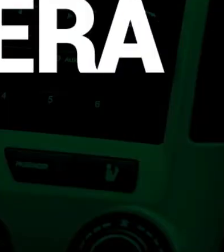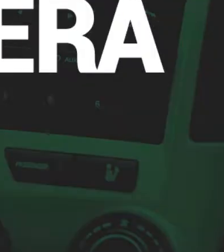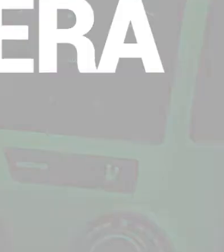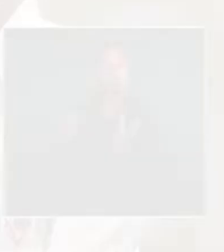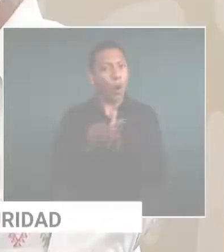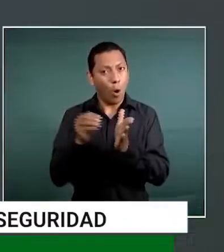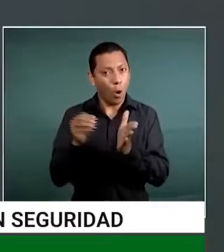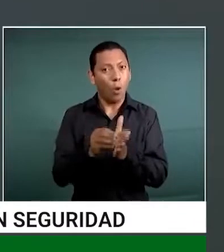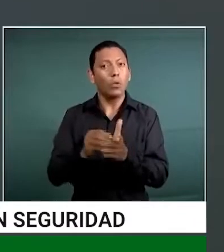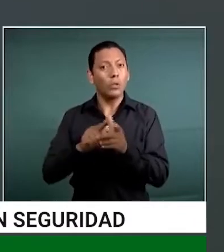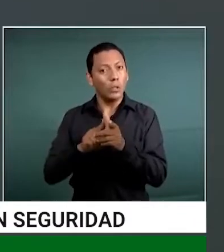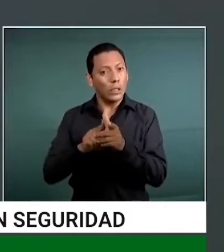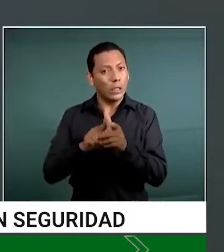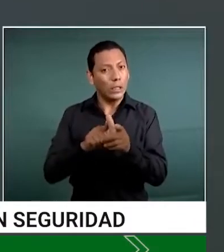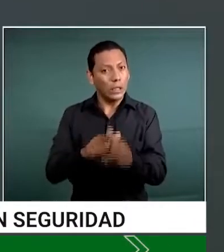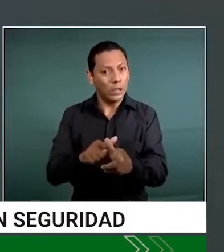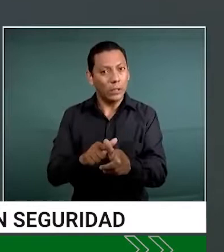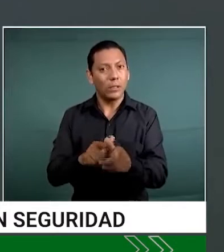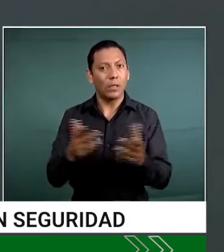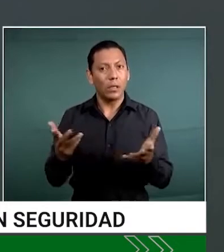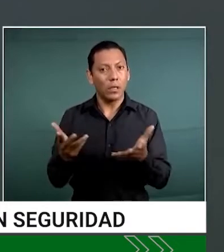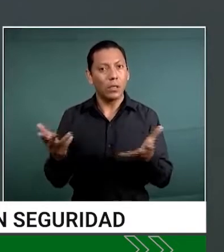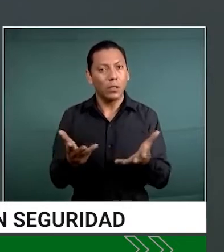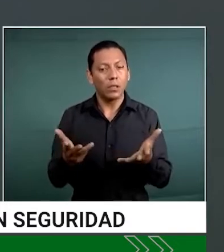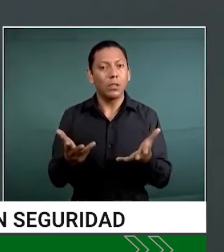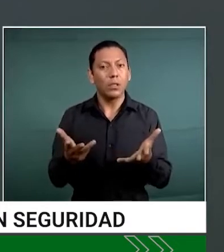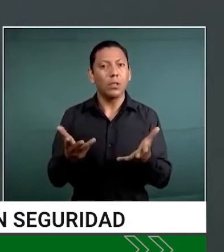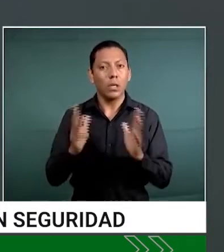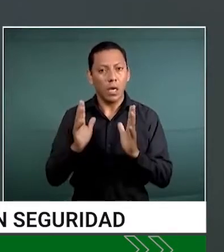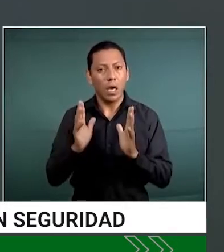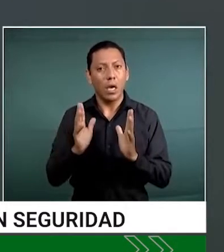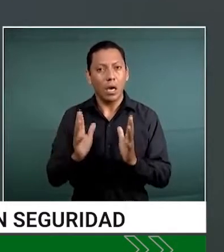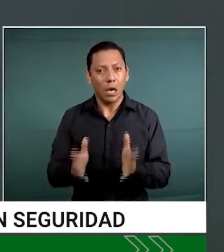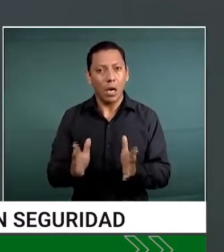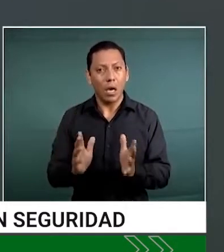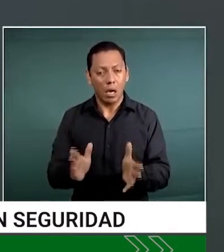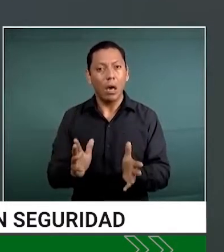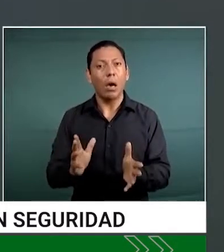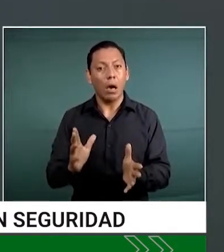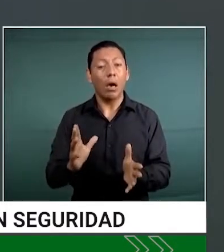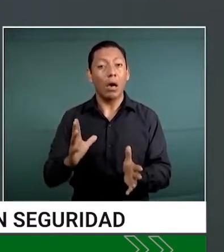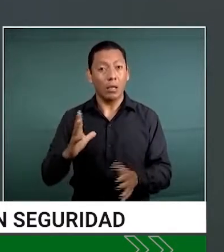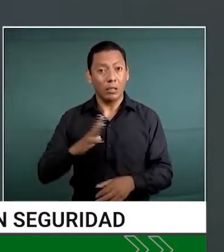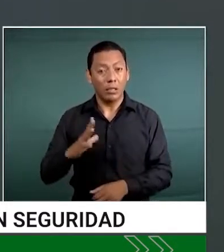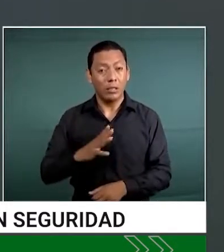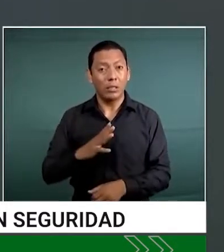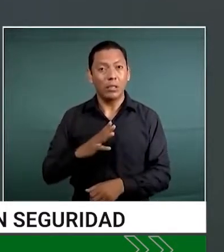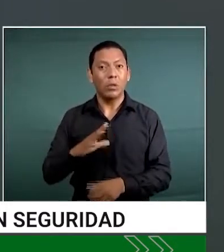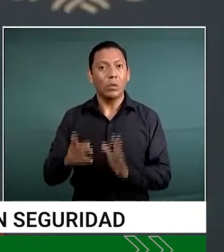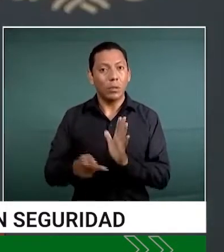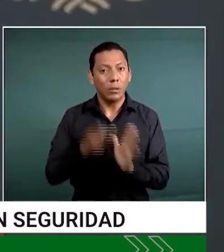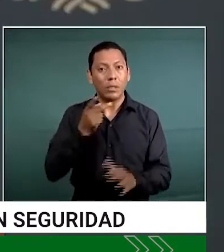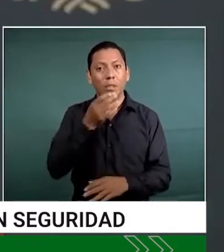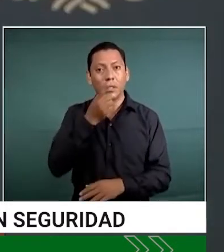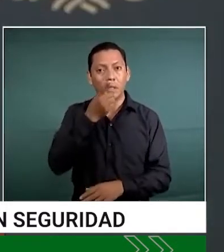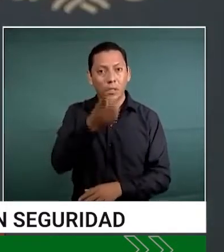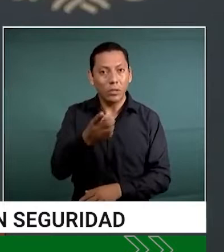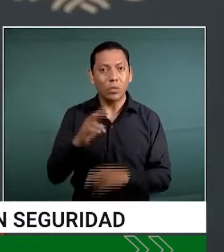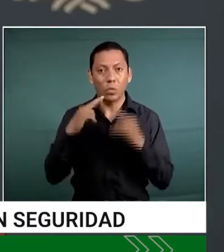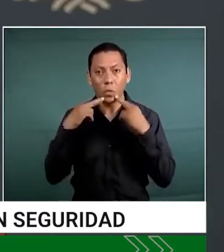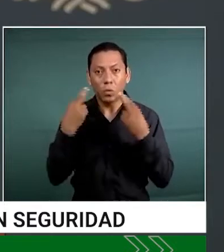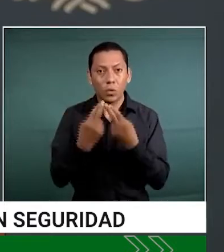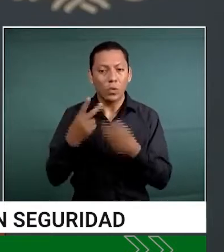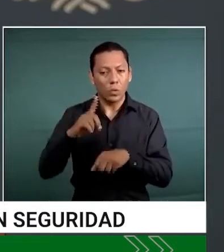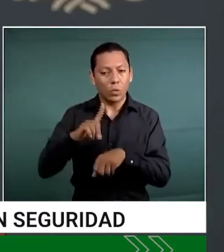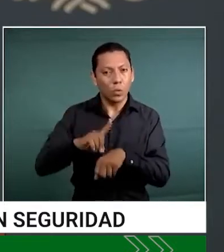mañanera. El presidente Andrés Manuel López Obrador realizó su conferencia mañanera desde Palenque, en Chiapas, resaltando el trabajo del gobernador de ese estado,